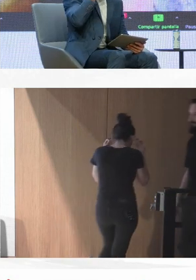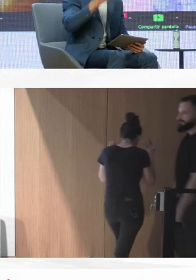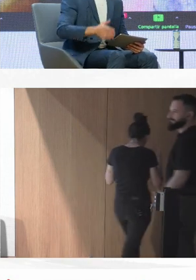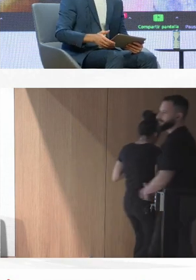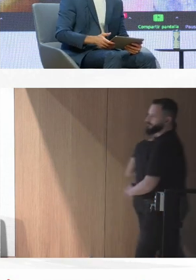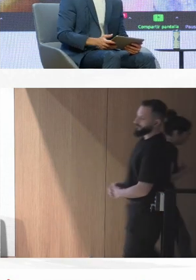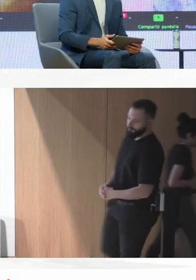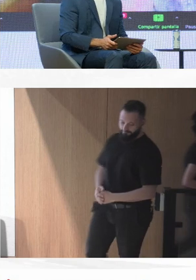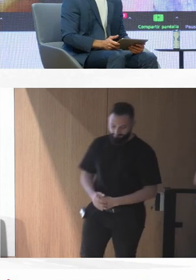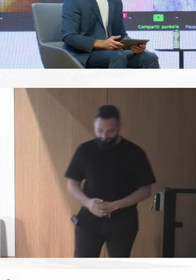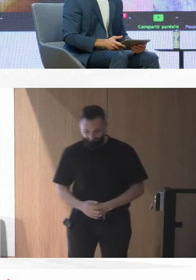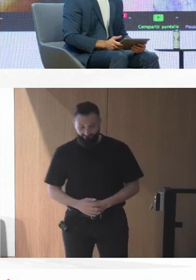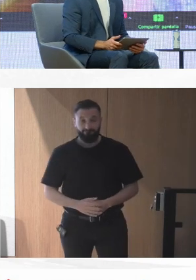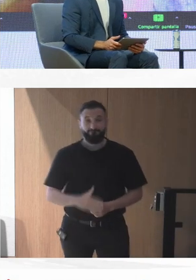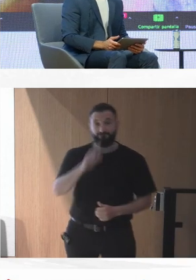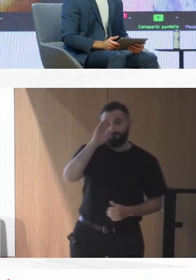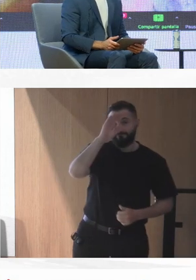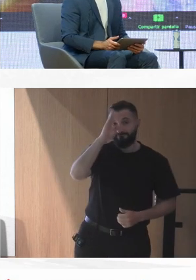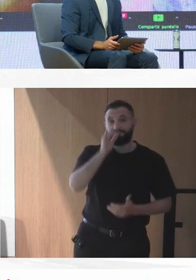Vamos a probar. ¿Ahora qué tal?